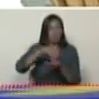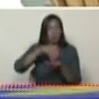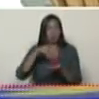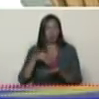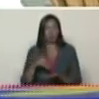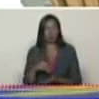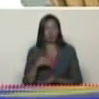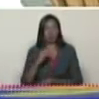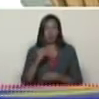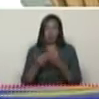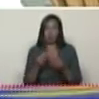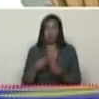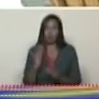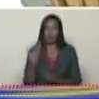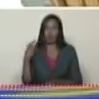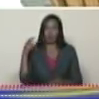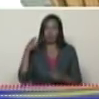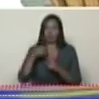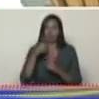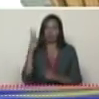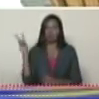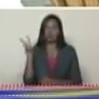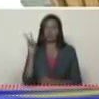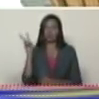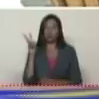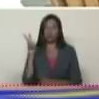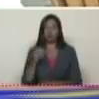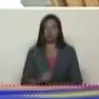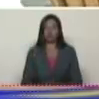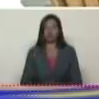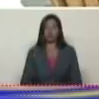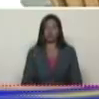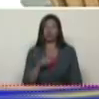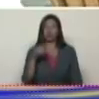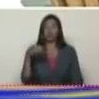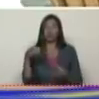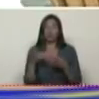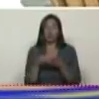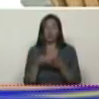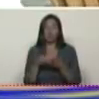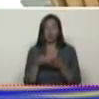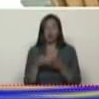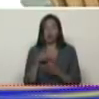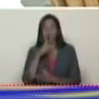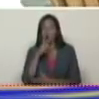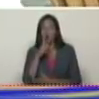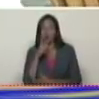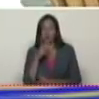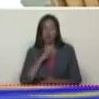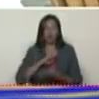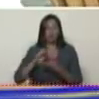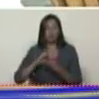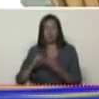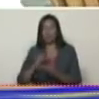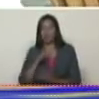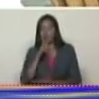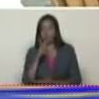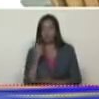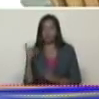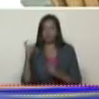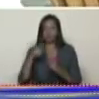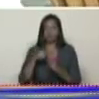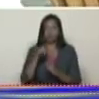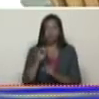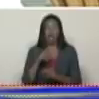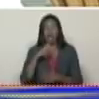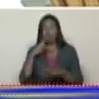¿Cuál puede ser el destino de Venezuela si un grupo perverso con una estrategia perversa llega al poder